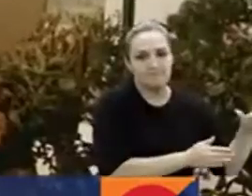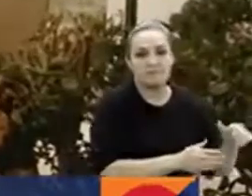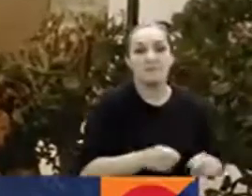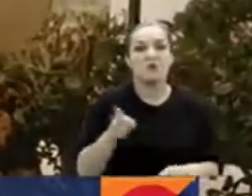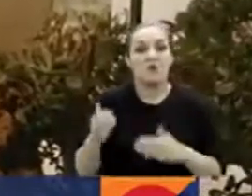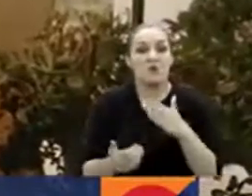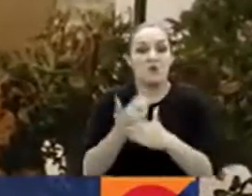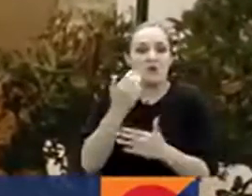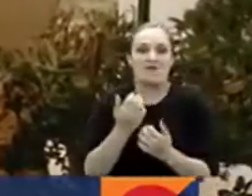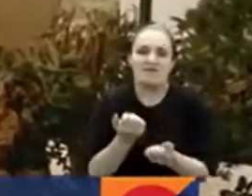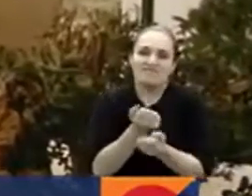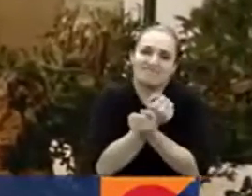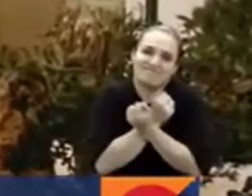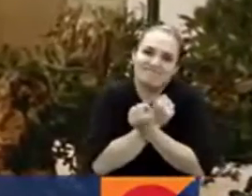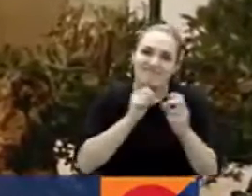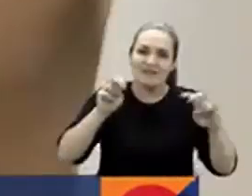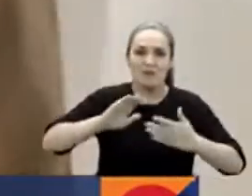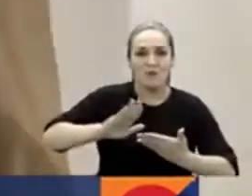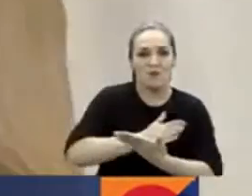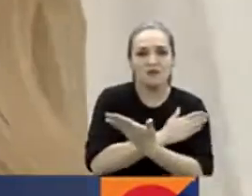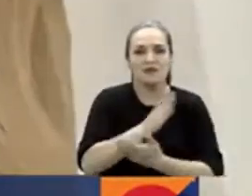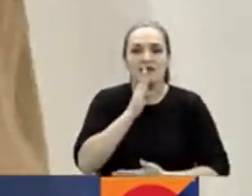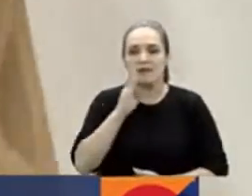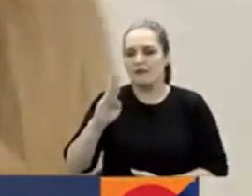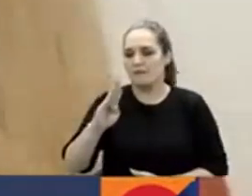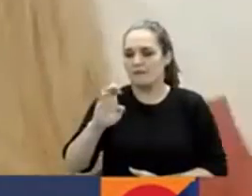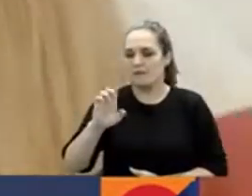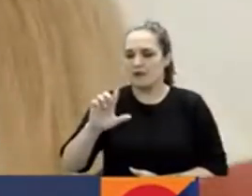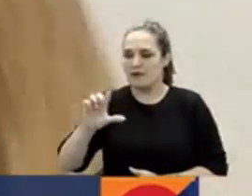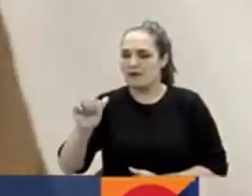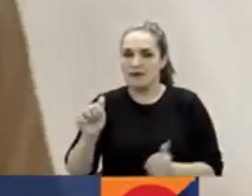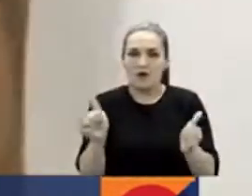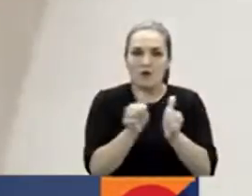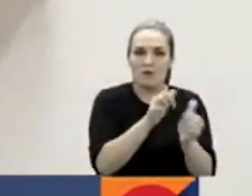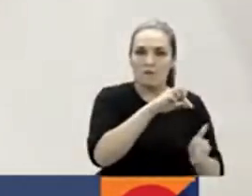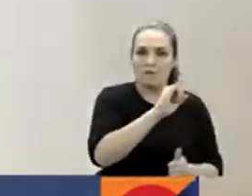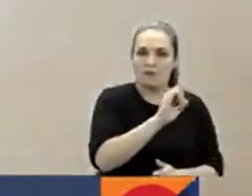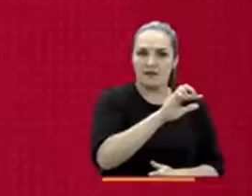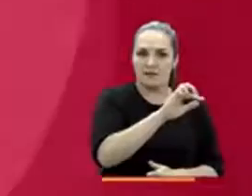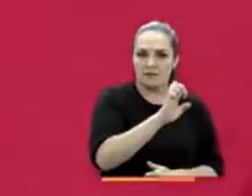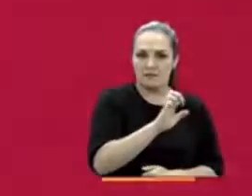nueva canción de Bella y Pipe Calderón. No veo esa carita tuya.